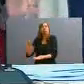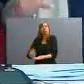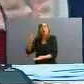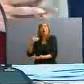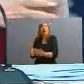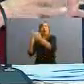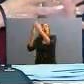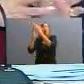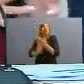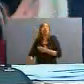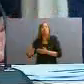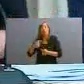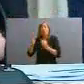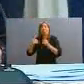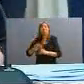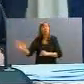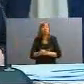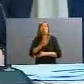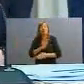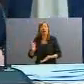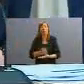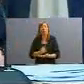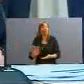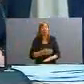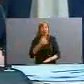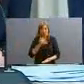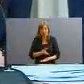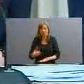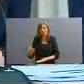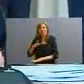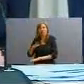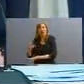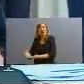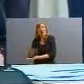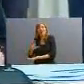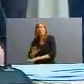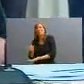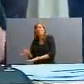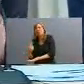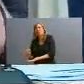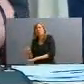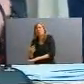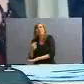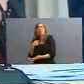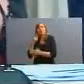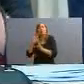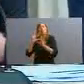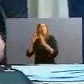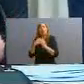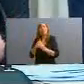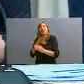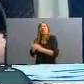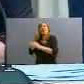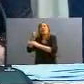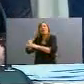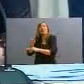y otras salen más rápido. Creemos que también debe haber un acceso y una